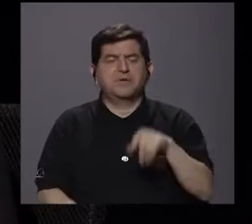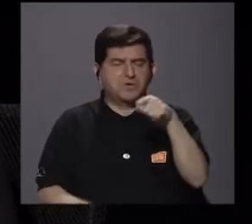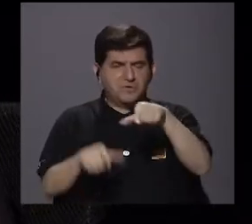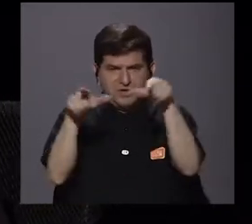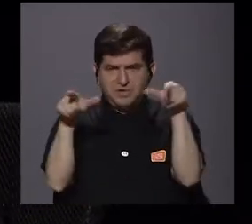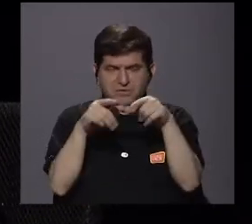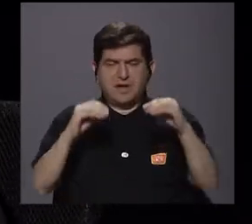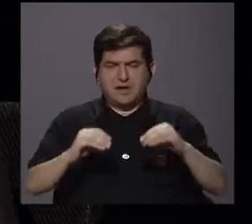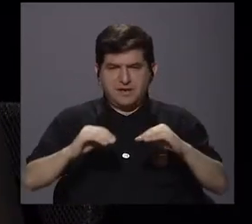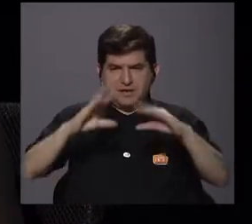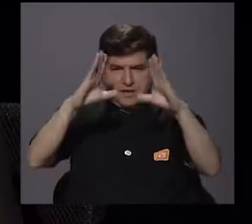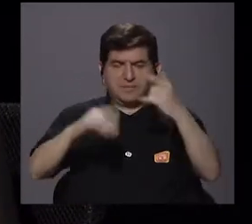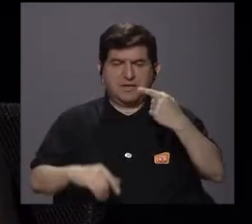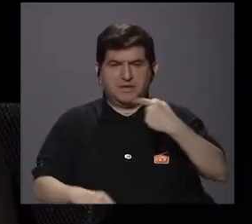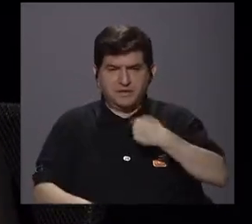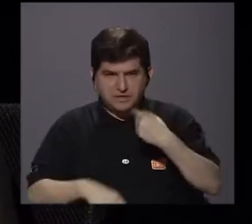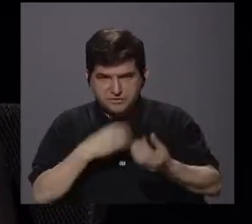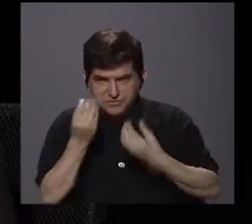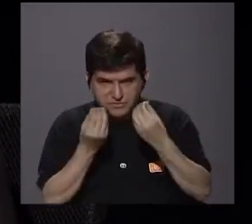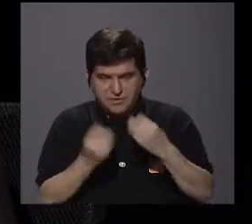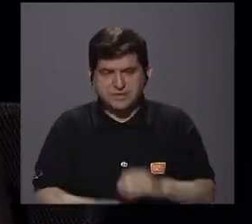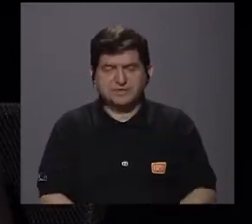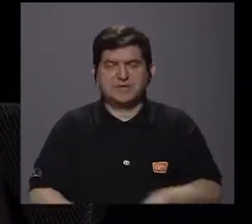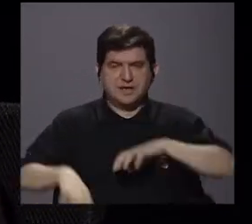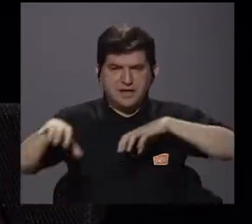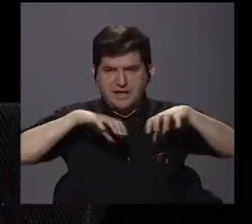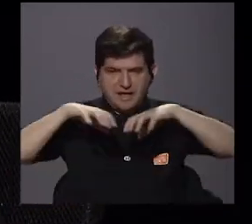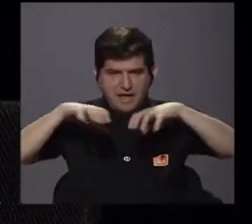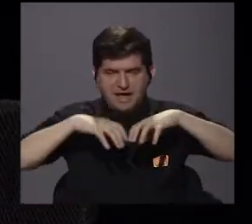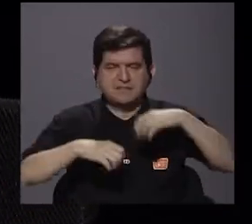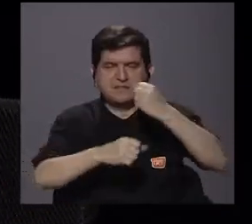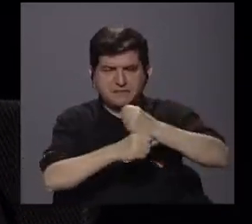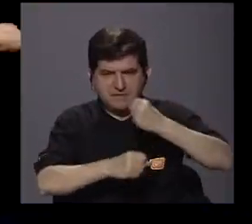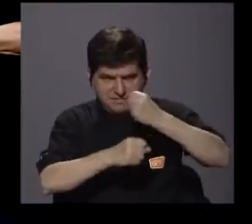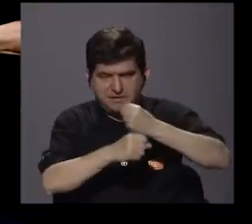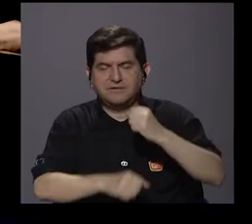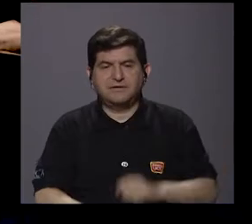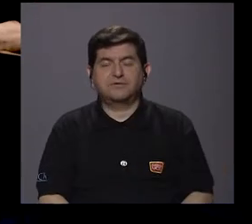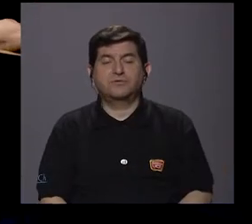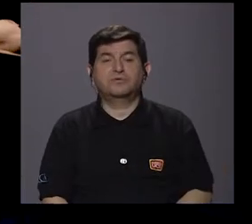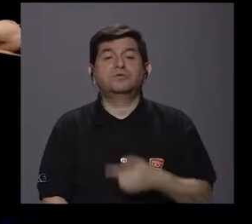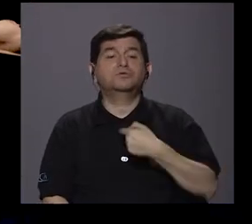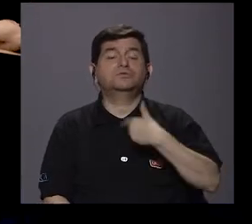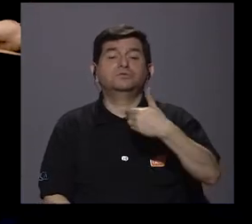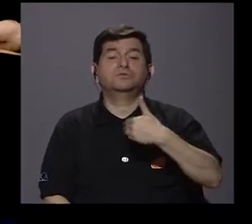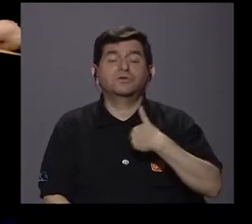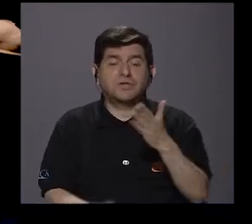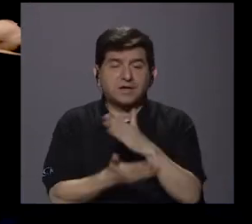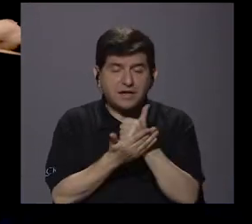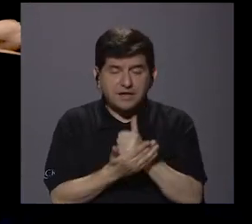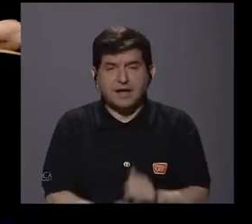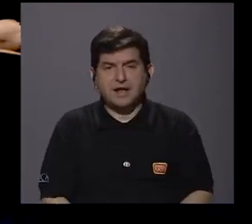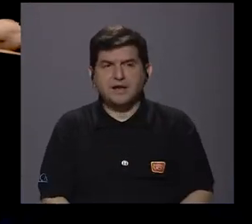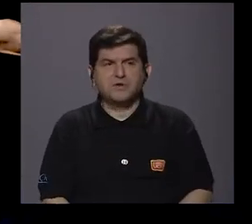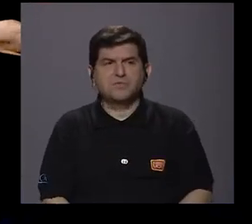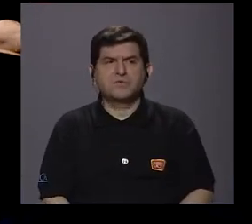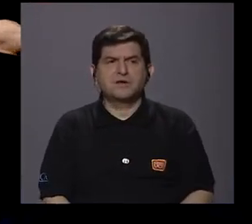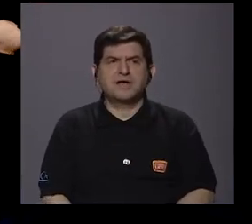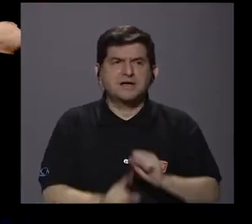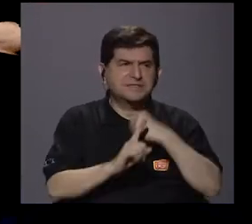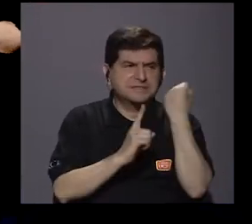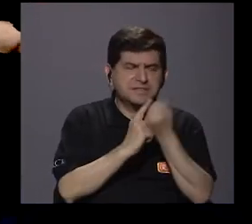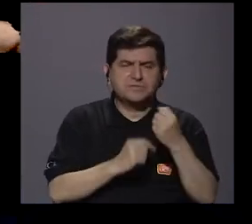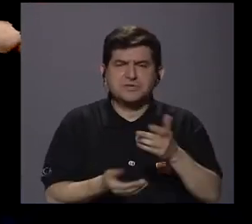Y en las mañanas yo me dedicaba a hacer activismo. Eventualmente, si yo tenía alguna actividad en la que